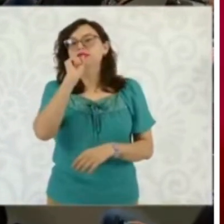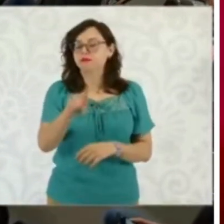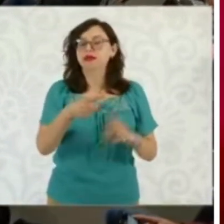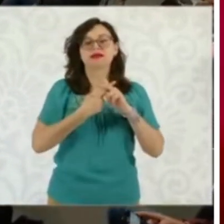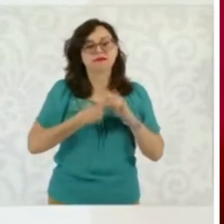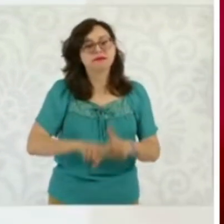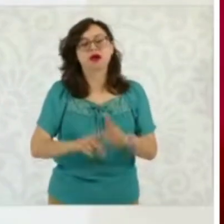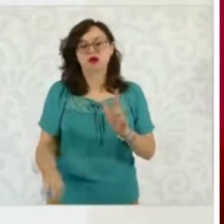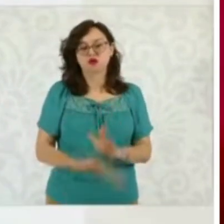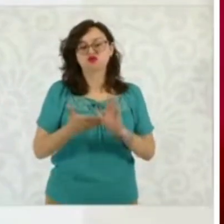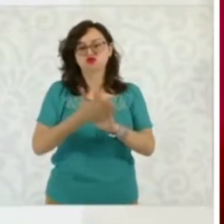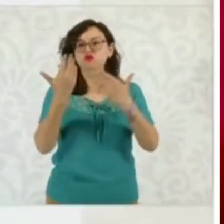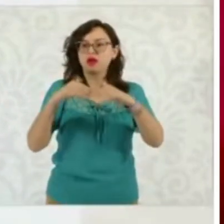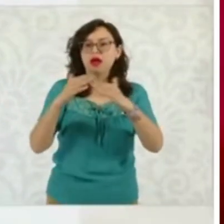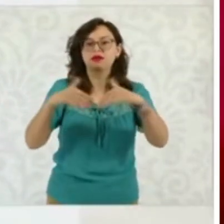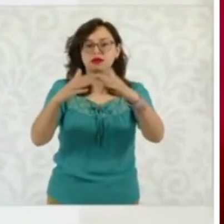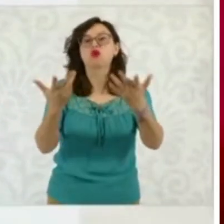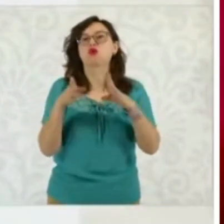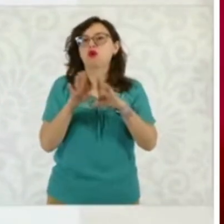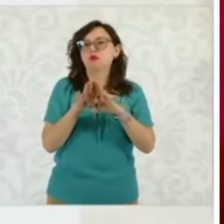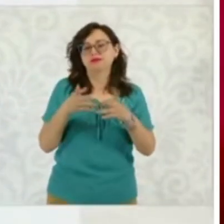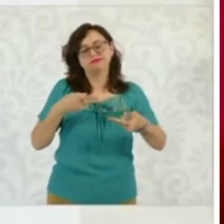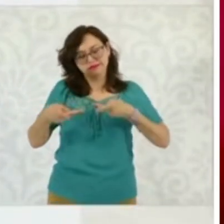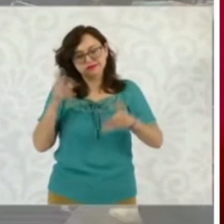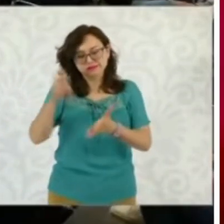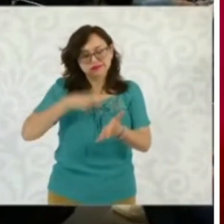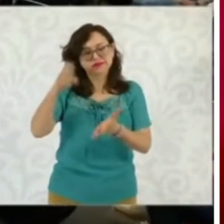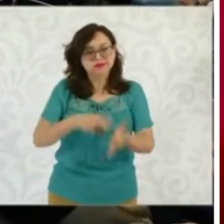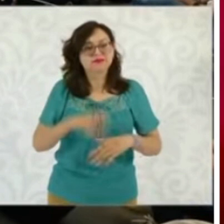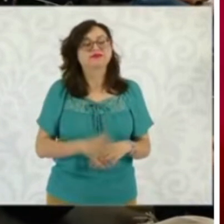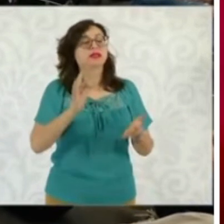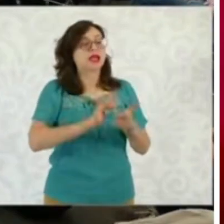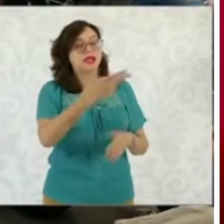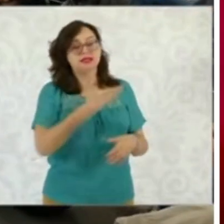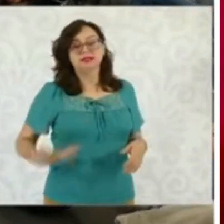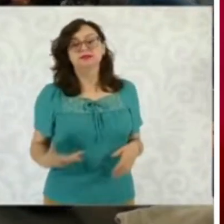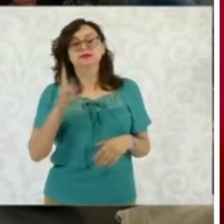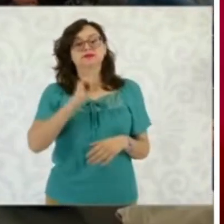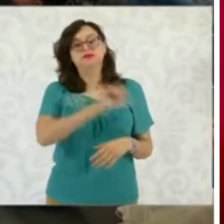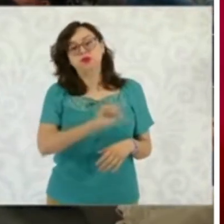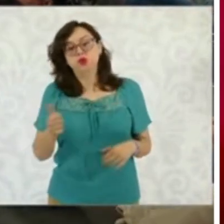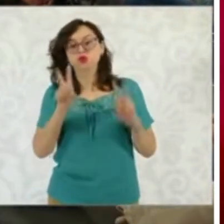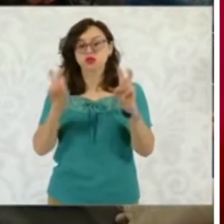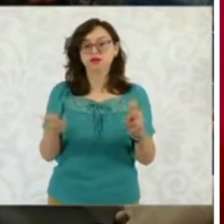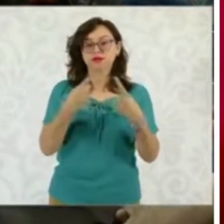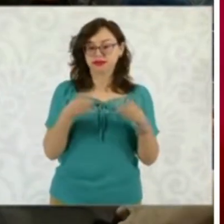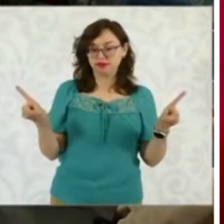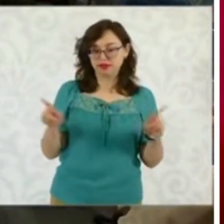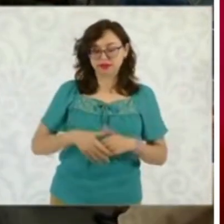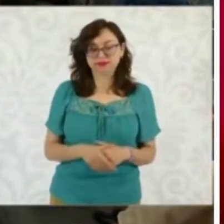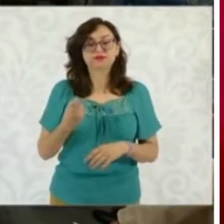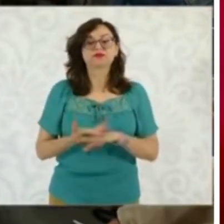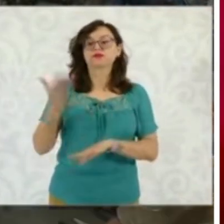vivienda. Estamos revisando el esquema para poderlo hacer. Gracias, presidente. En otro tema, pues ya distinto, la